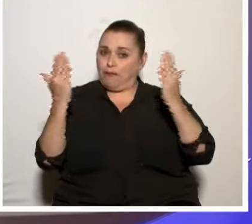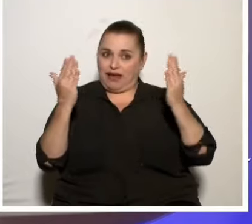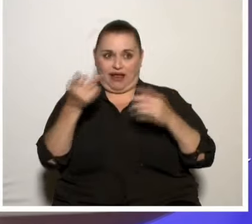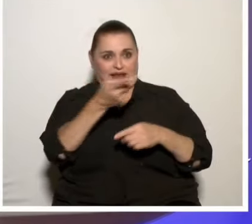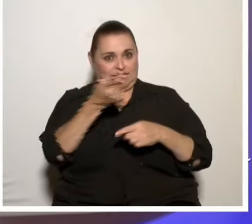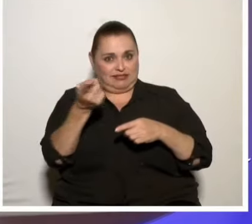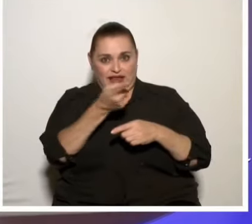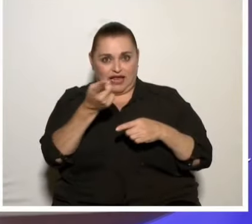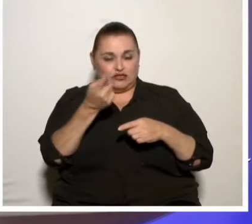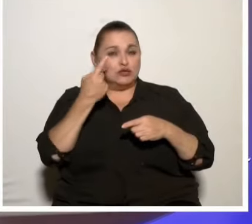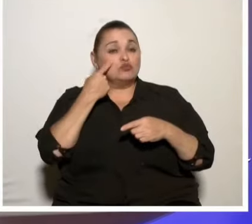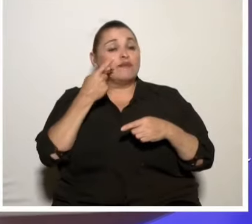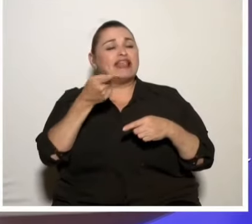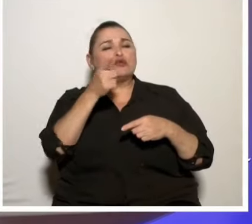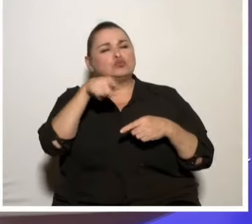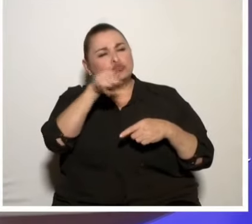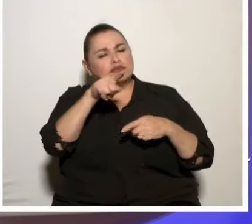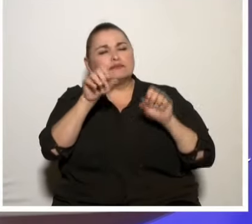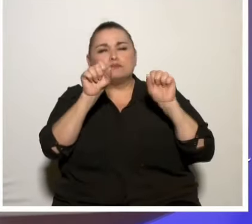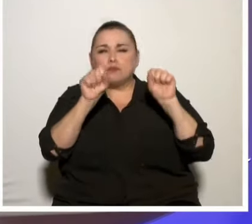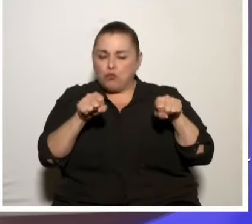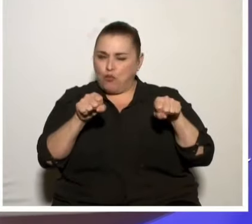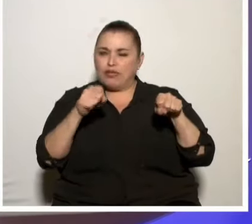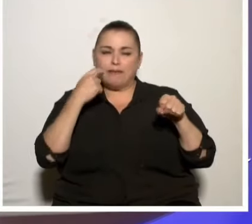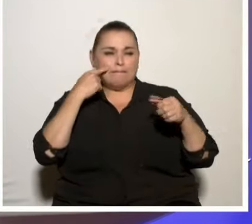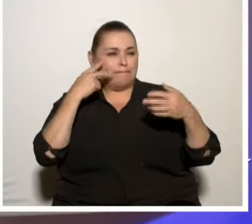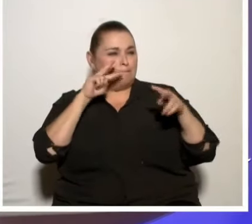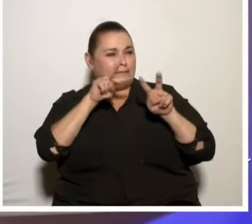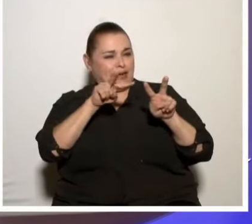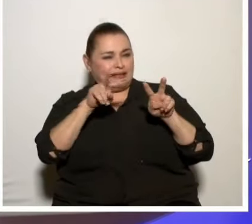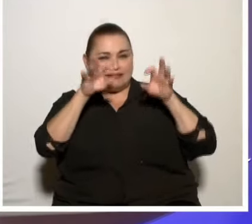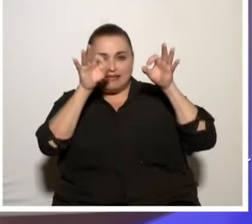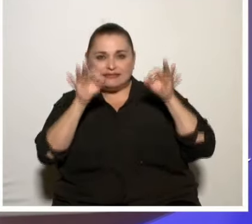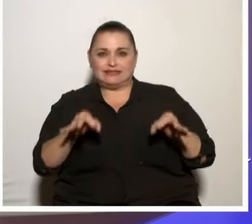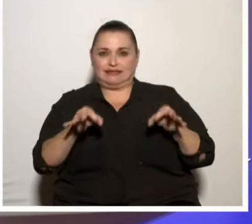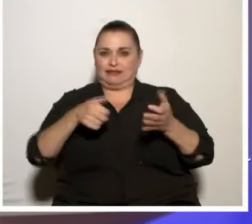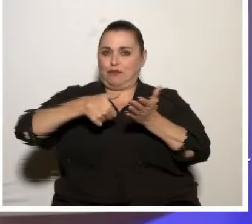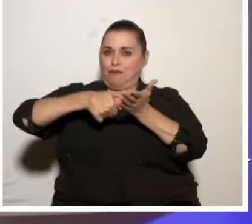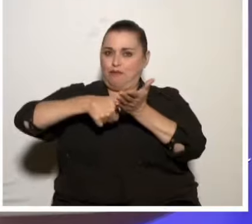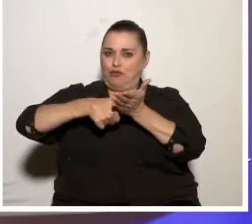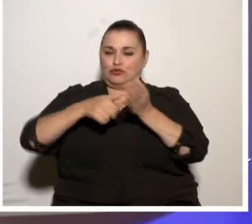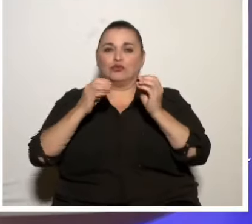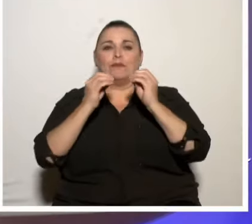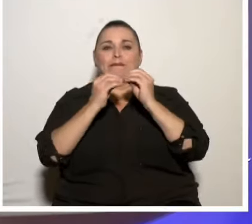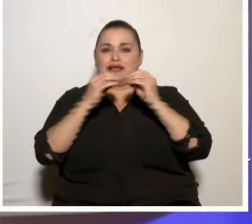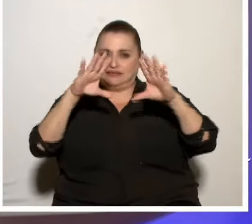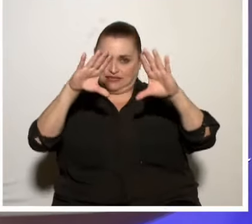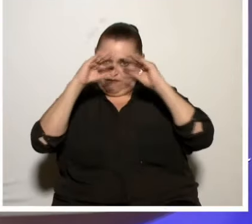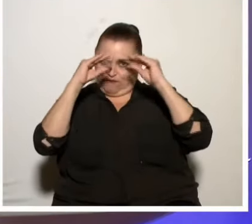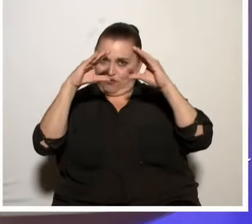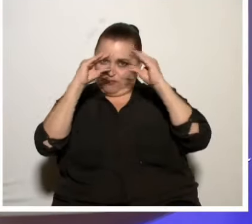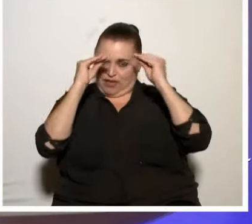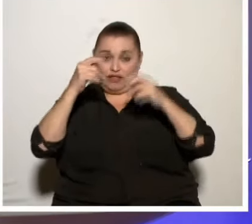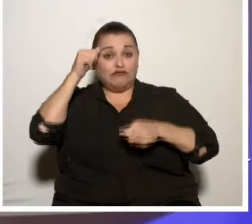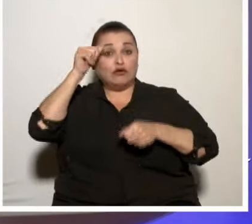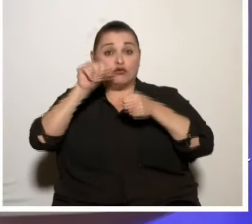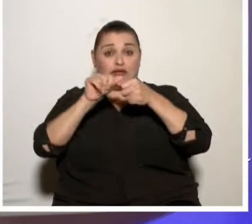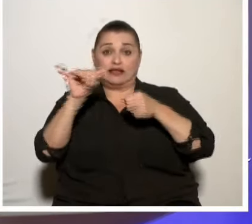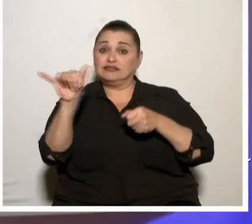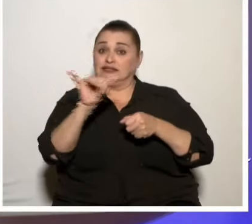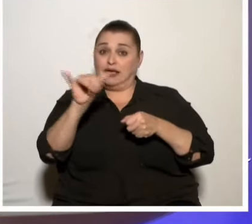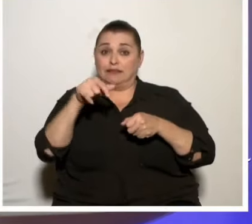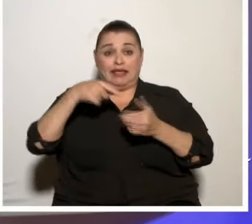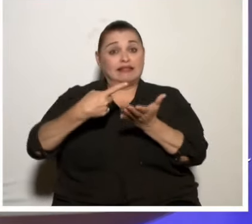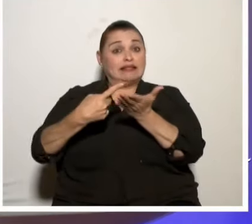sirva como un insumo más para una decisión de voto mucho más informada. Recordarles también que